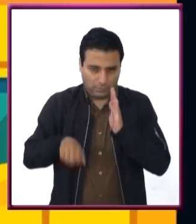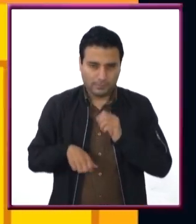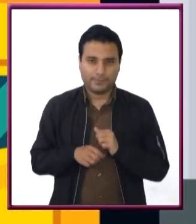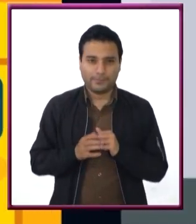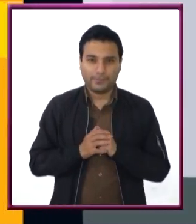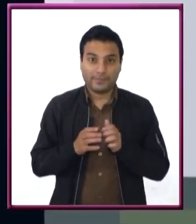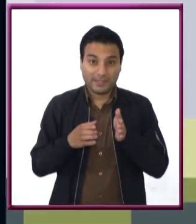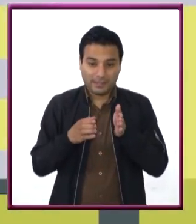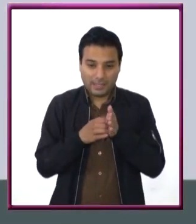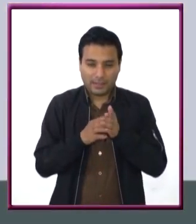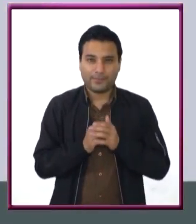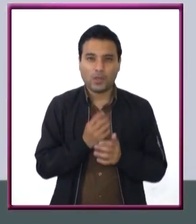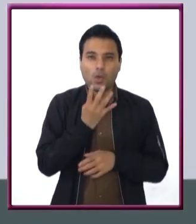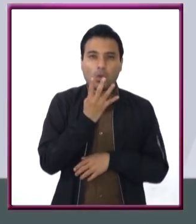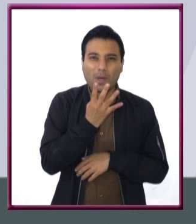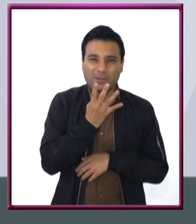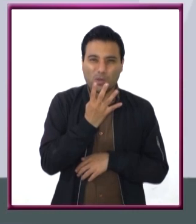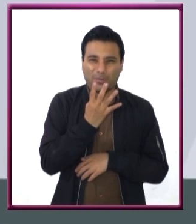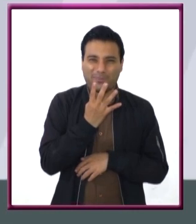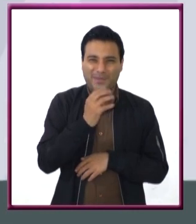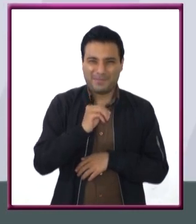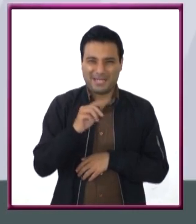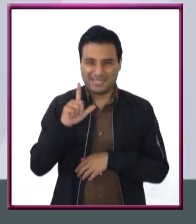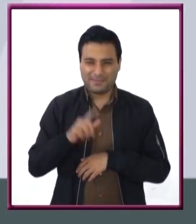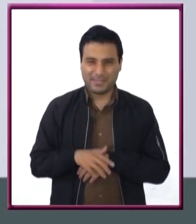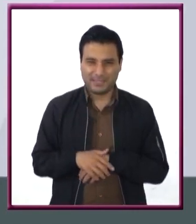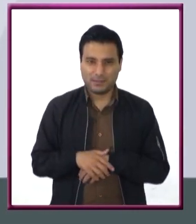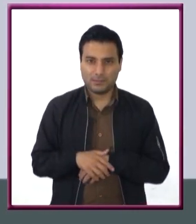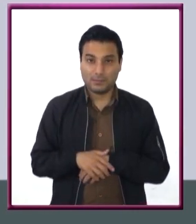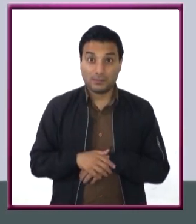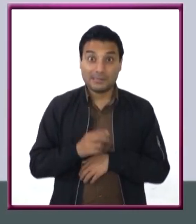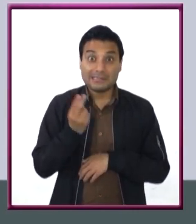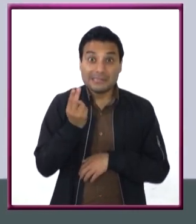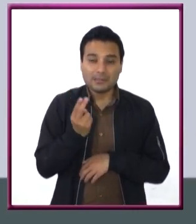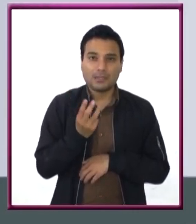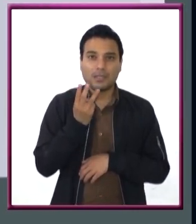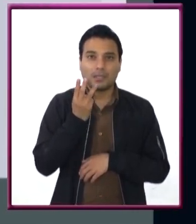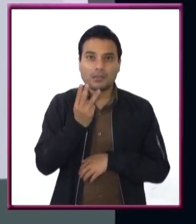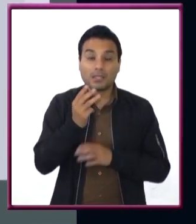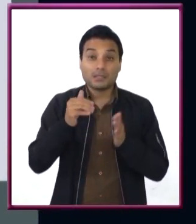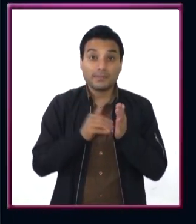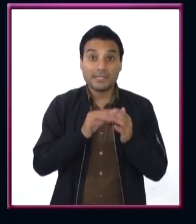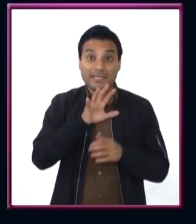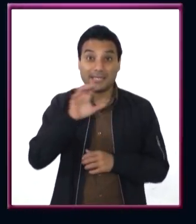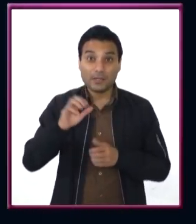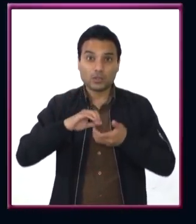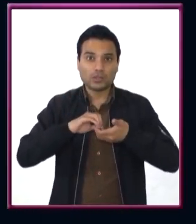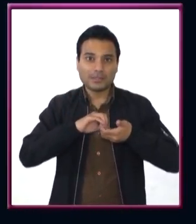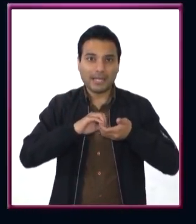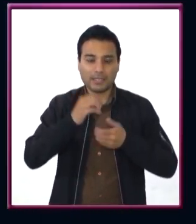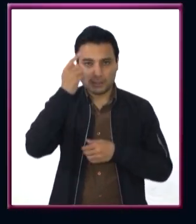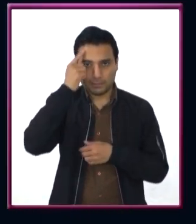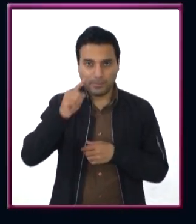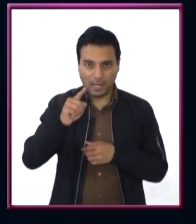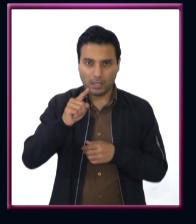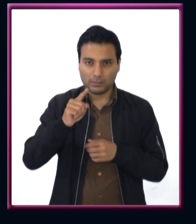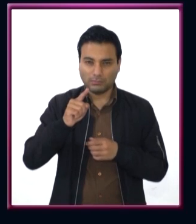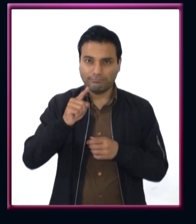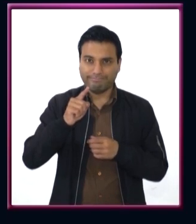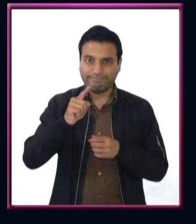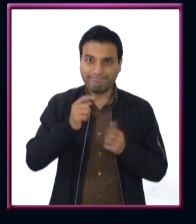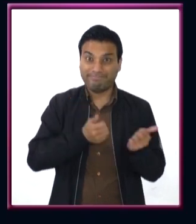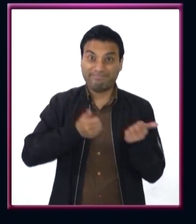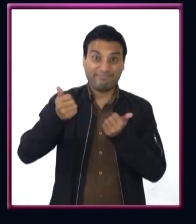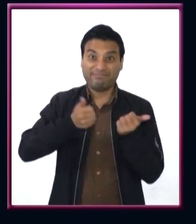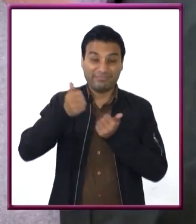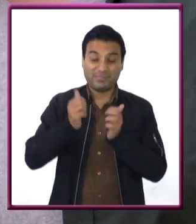cada paquete es de 4 milésimas de metro cúbico, pues necesitaríamos 3,500 trailers para transportar toda esa cantidad